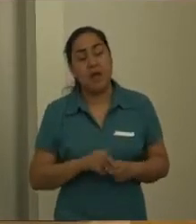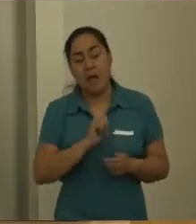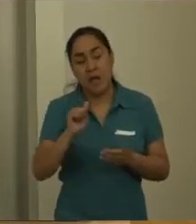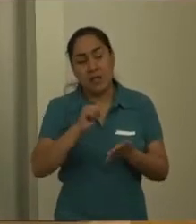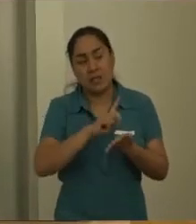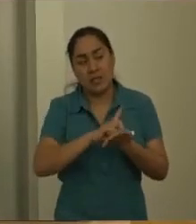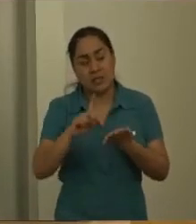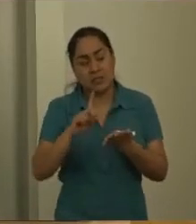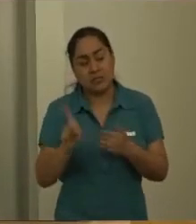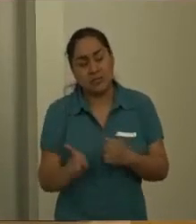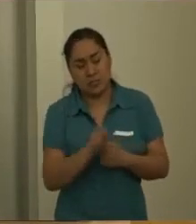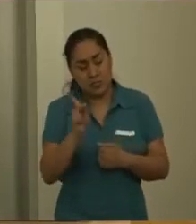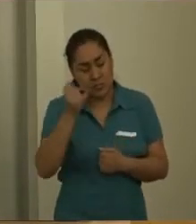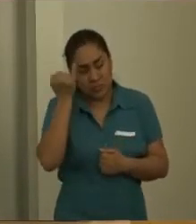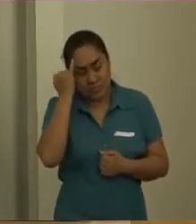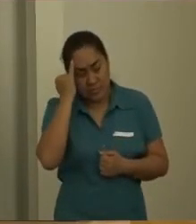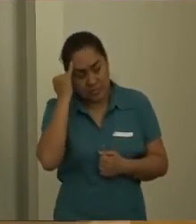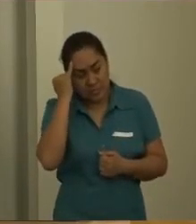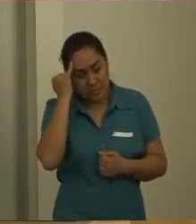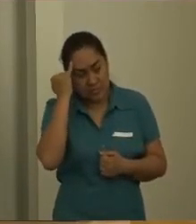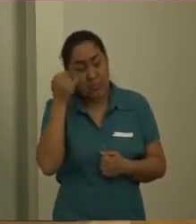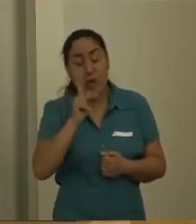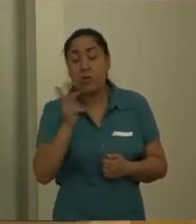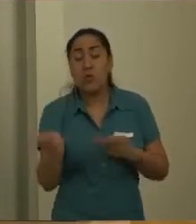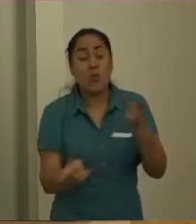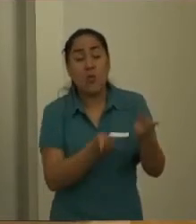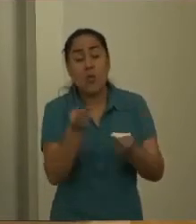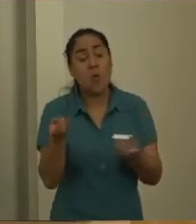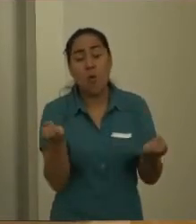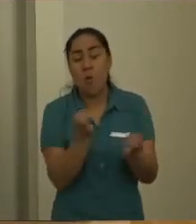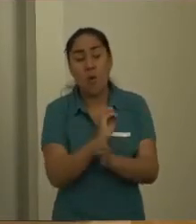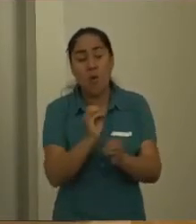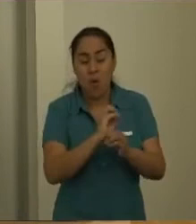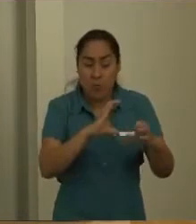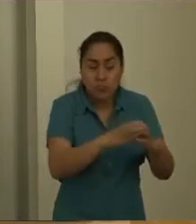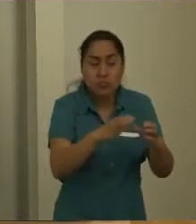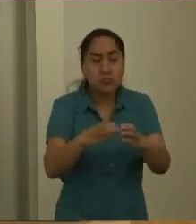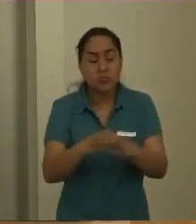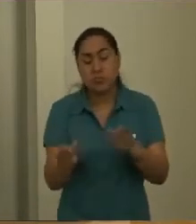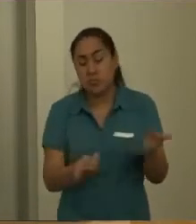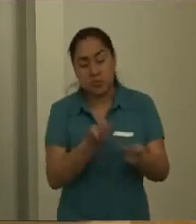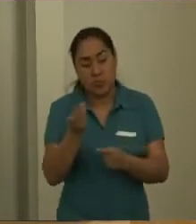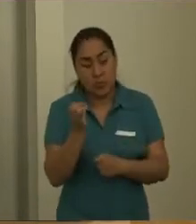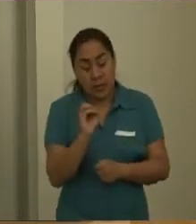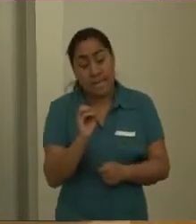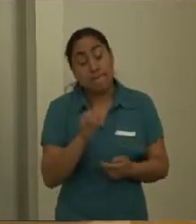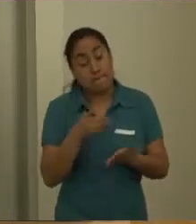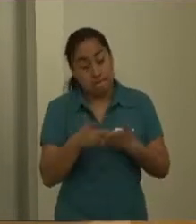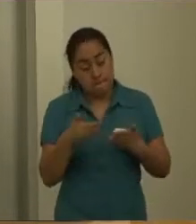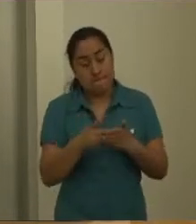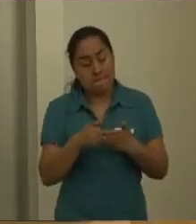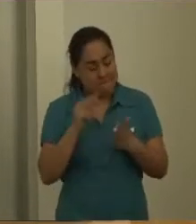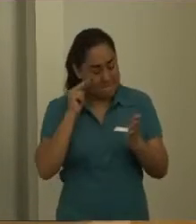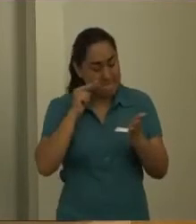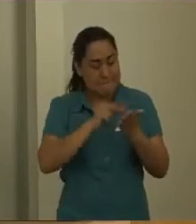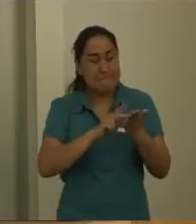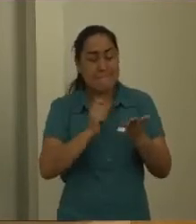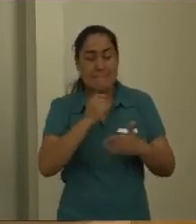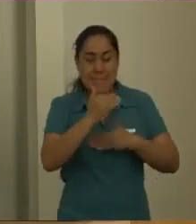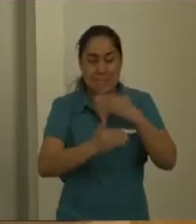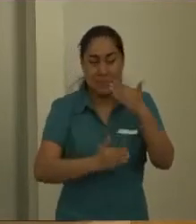derechos de los pueblos indígenas sin consultar las comunidades si observamos el modelo de desarrollo imperante